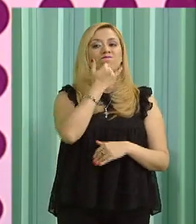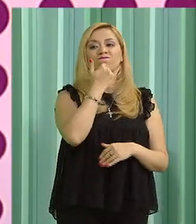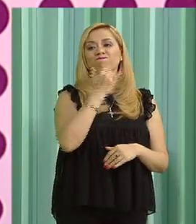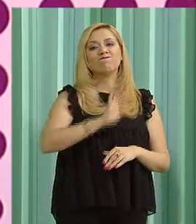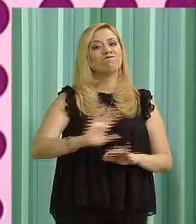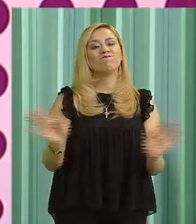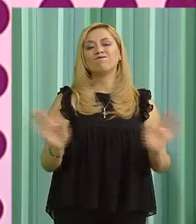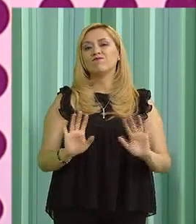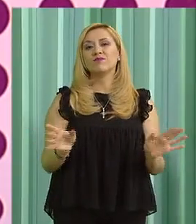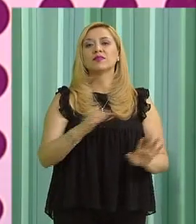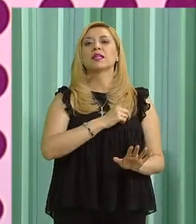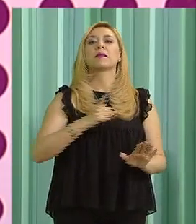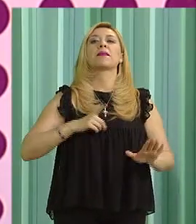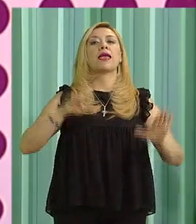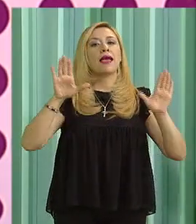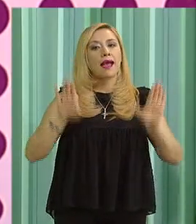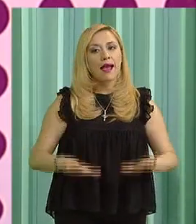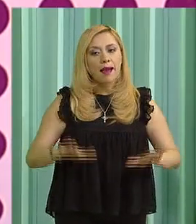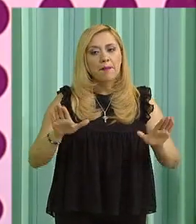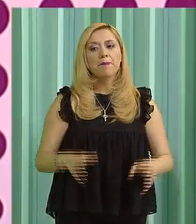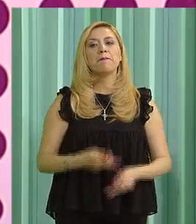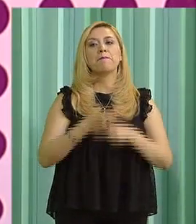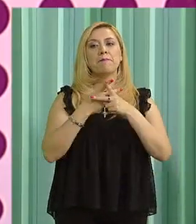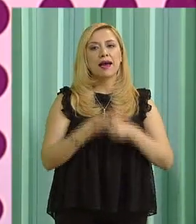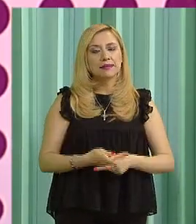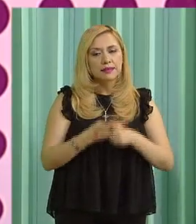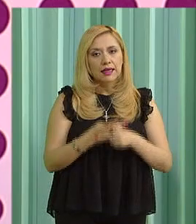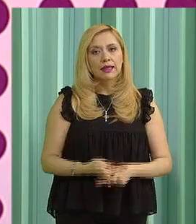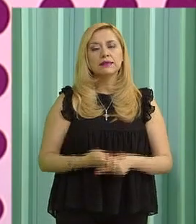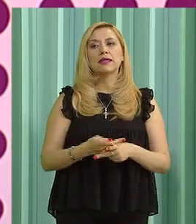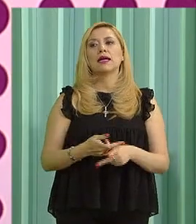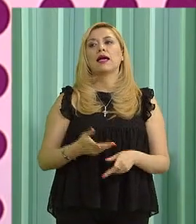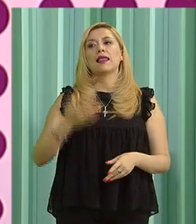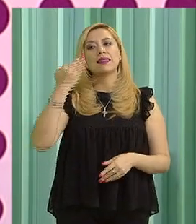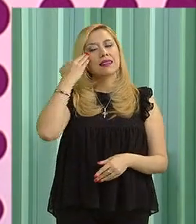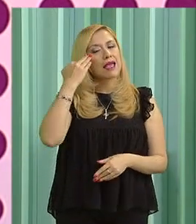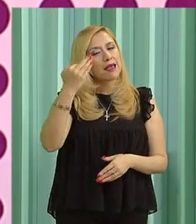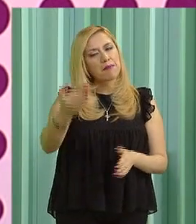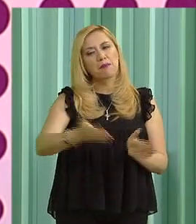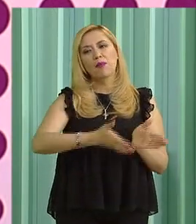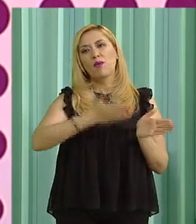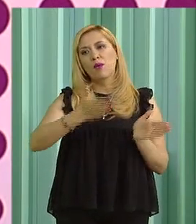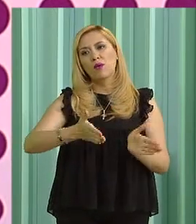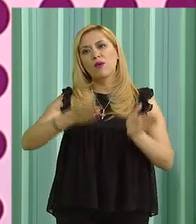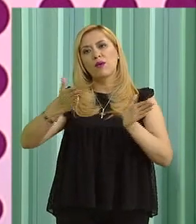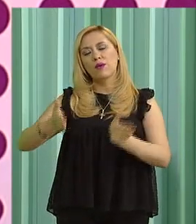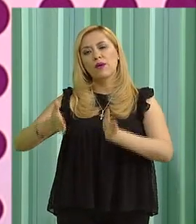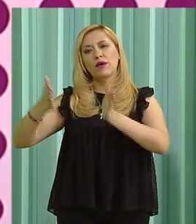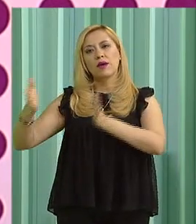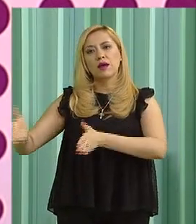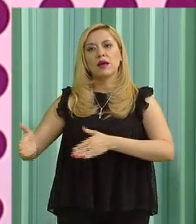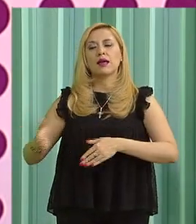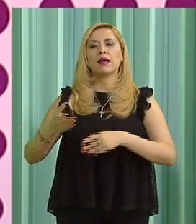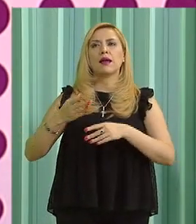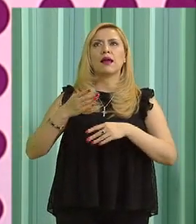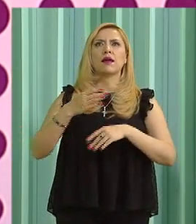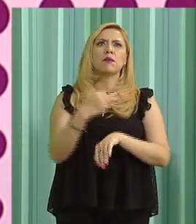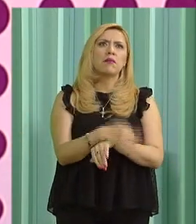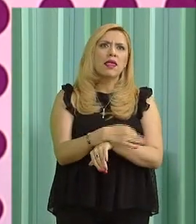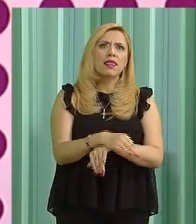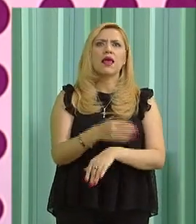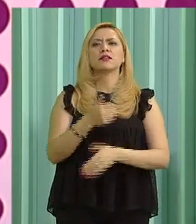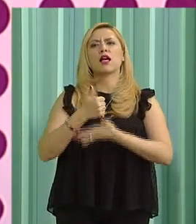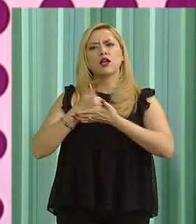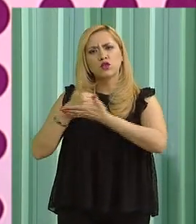tienes que tener calma y paciencia, vamos a iniciar un proceso que va a tomar un tiempo y mientras vamos a ir dándote